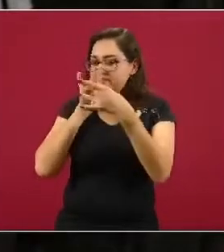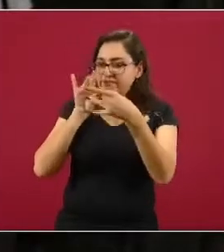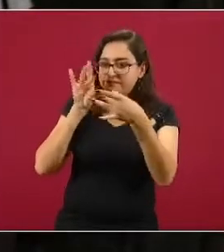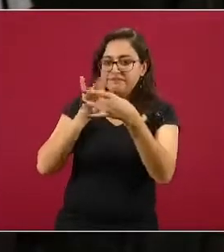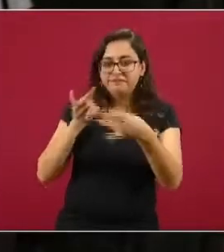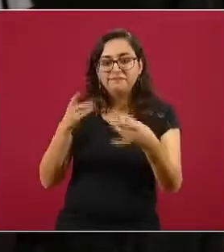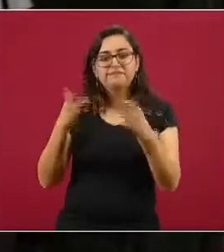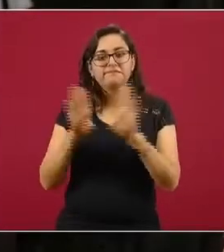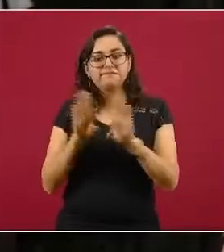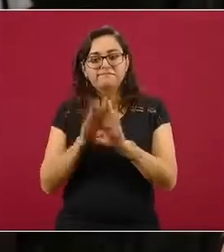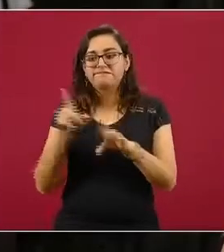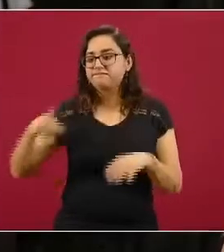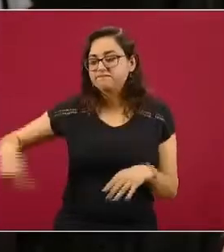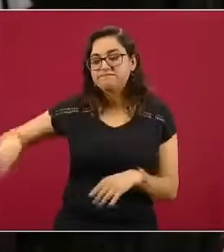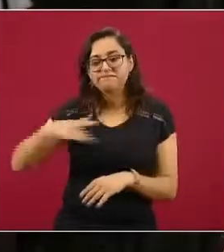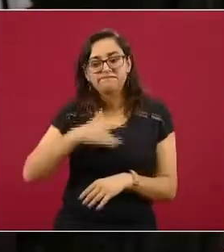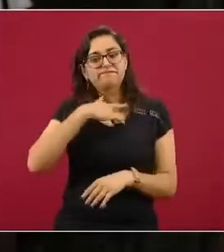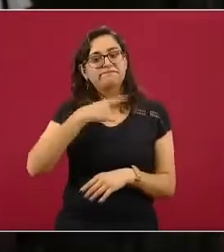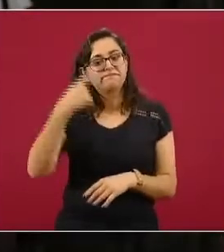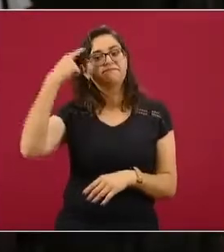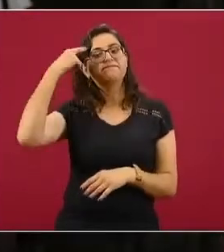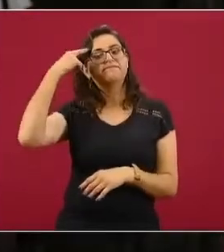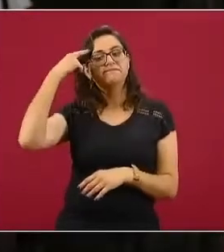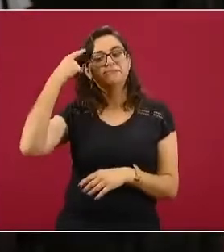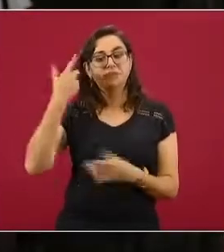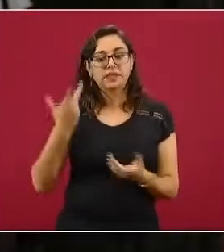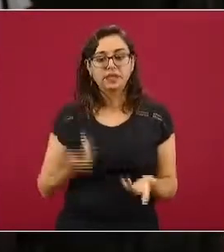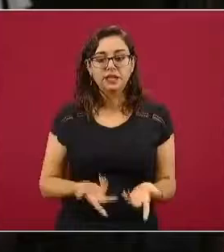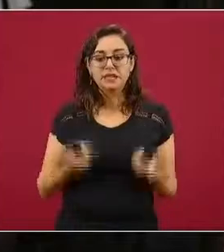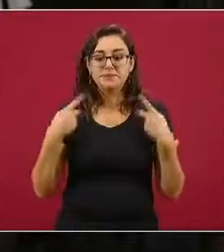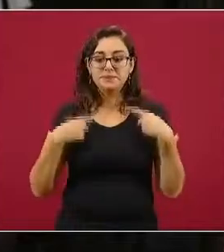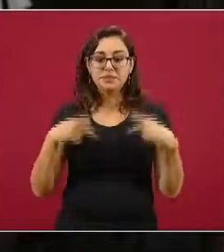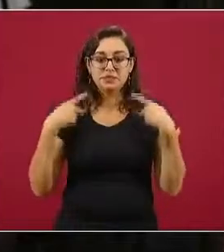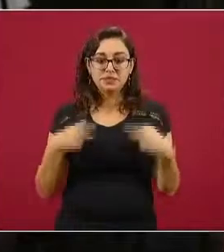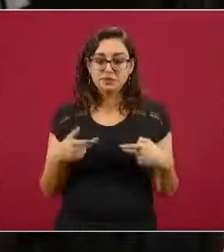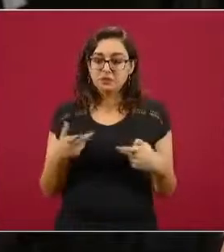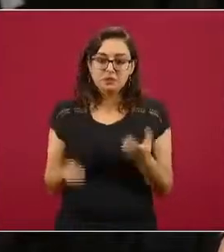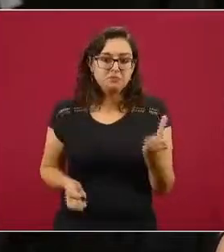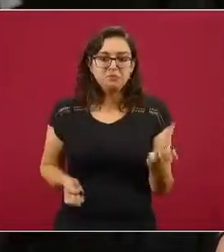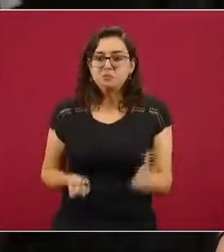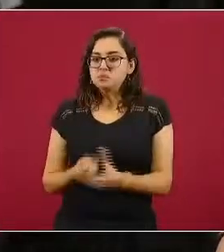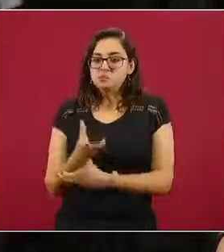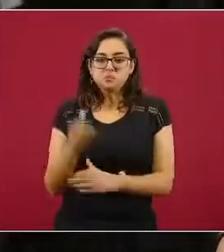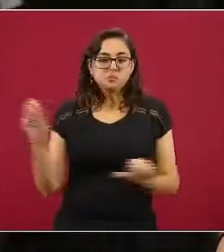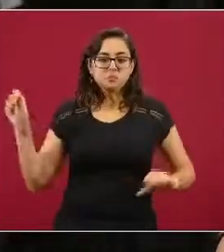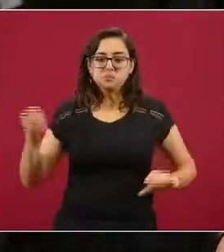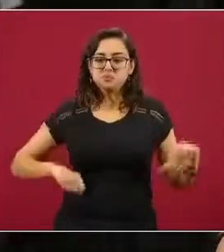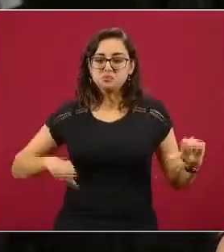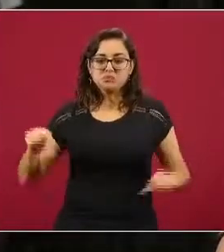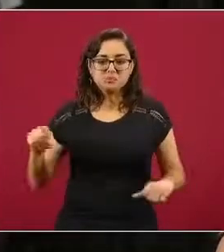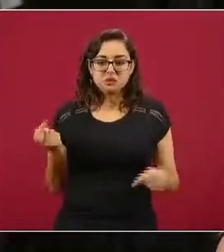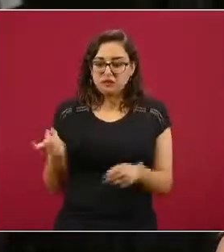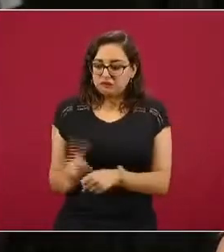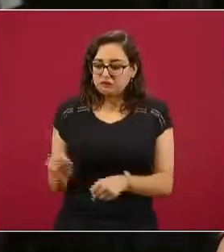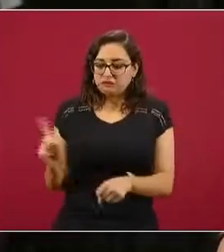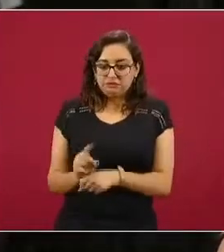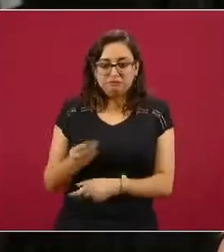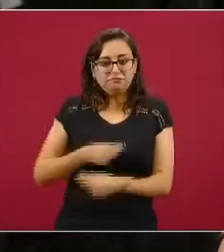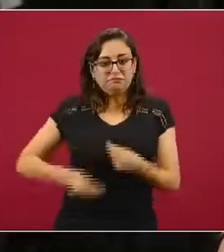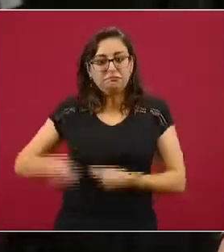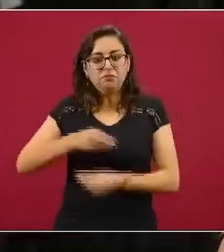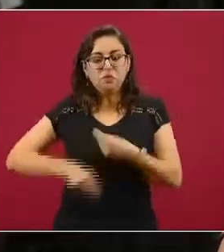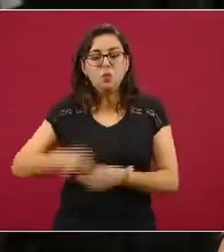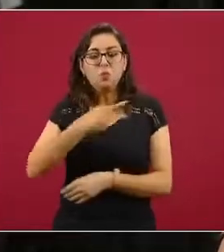haciendo conciencia. La gente ahí sale pues hacer sus actividades, ¿no? Viven al día por su